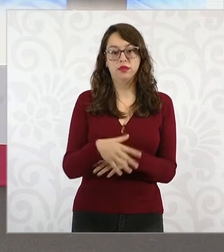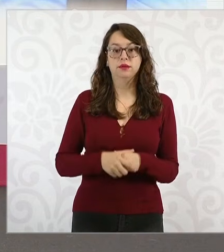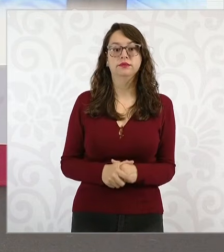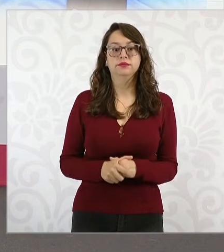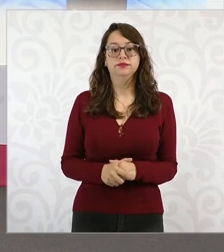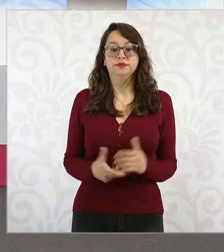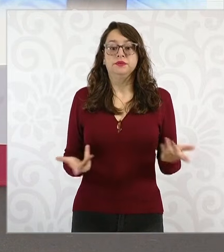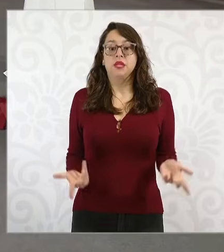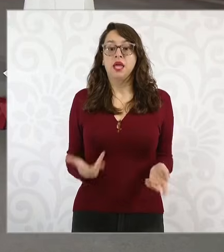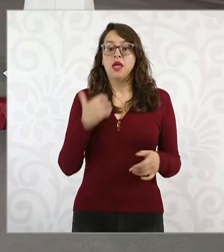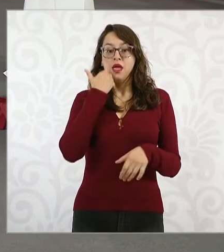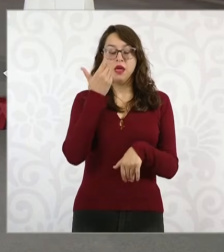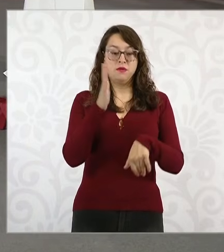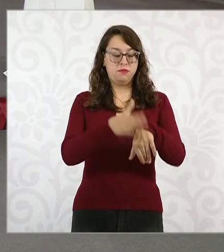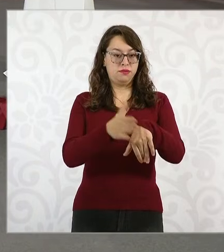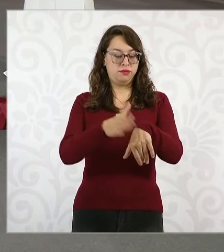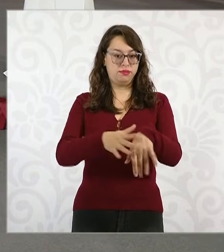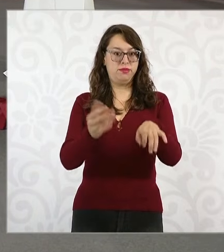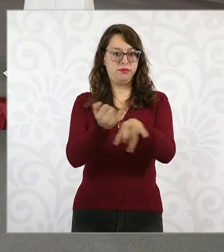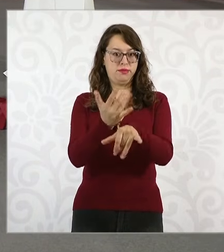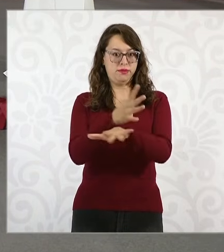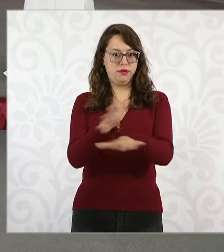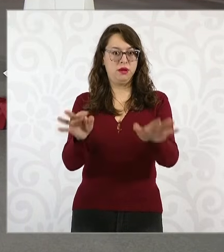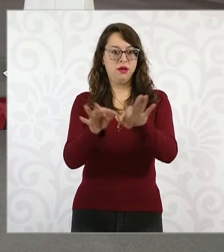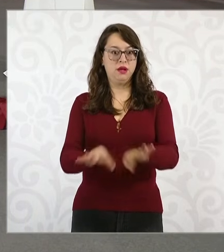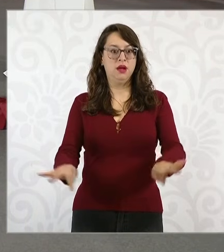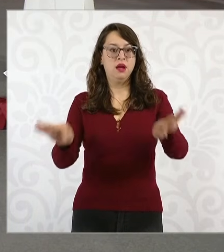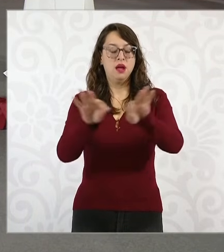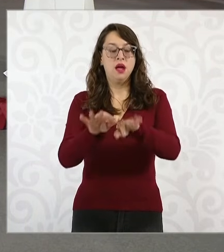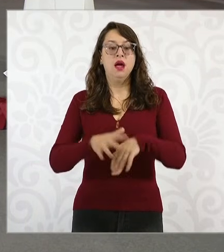quisiéramos dar este dato que es muy importante.